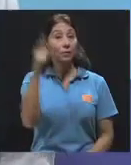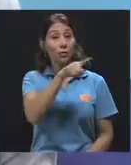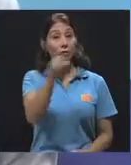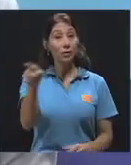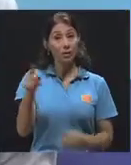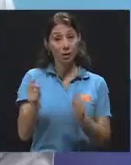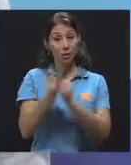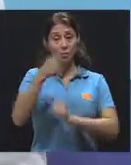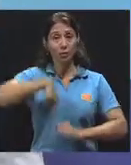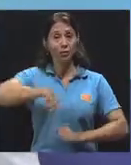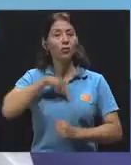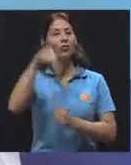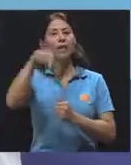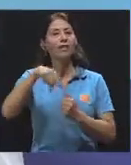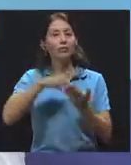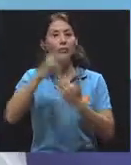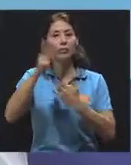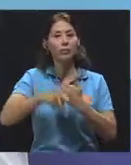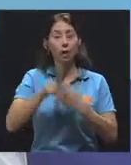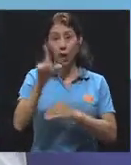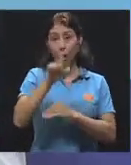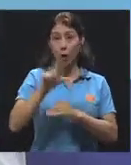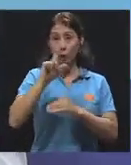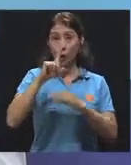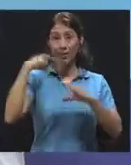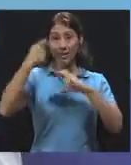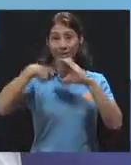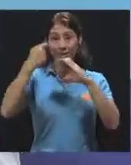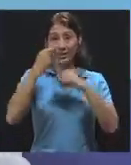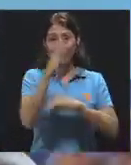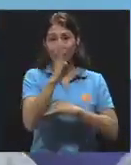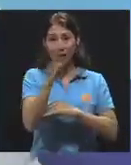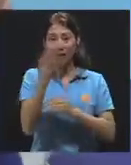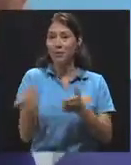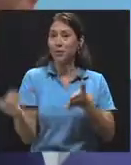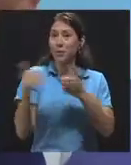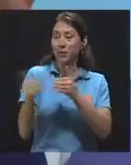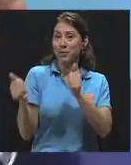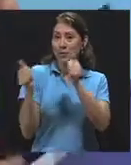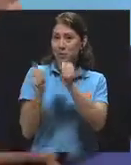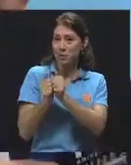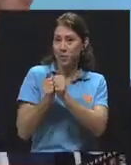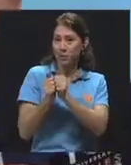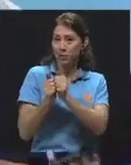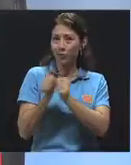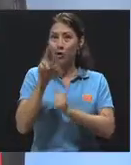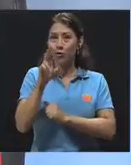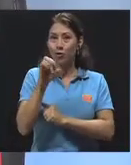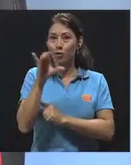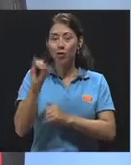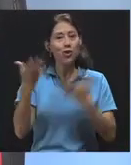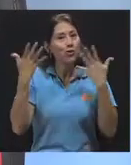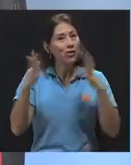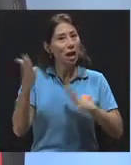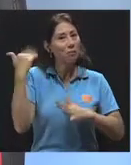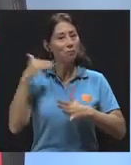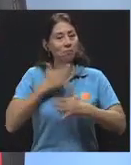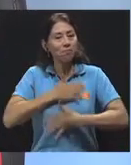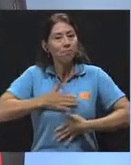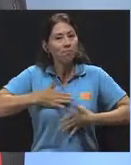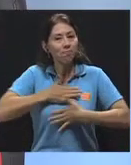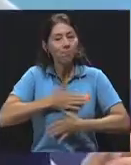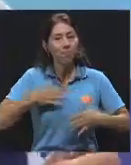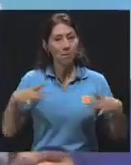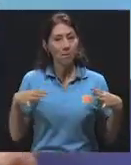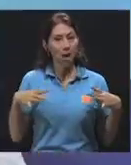Gracias por estar con nosotros. Esto es Lunes de Cinemateca. De nuevo juntos, así Rocío, es. Después de disfrutar